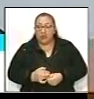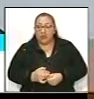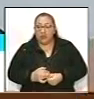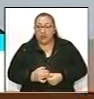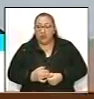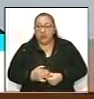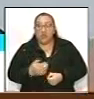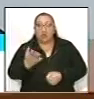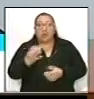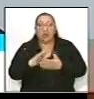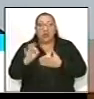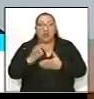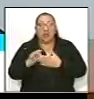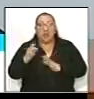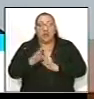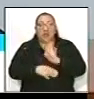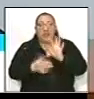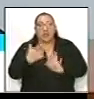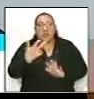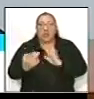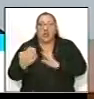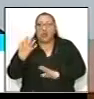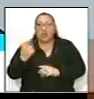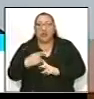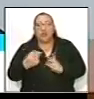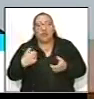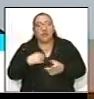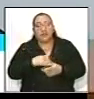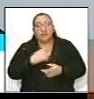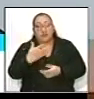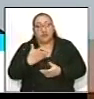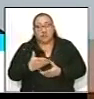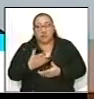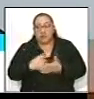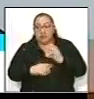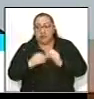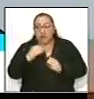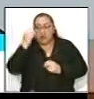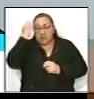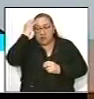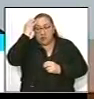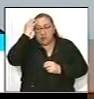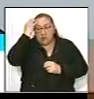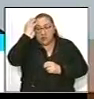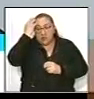mínima, ¿no? Ahí está el 13 y el 14. Pero nosotros pediríamos que modifiquen